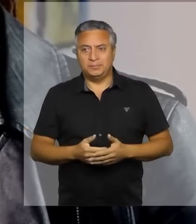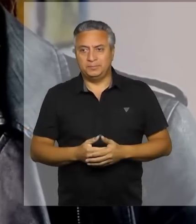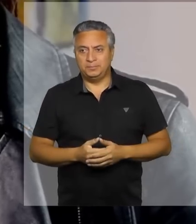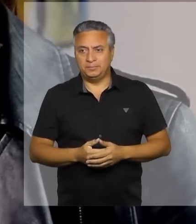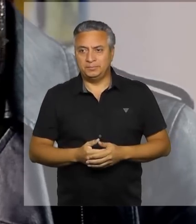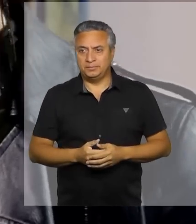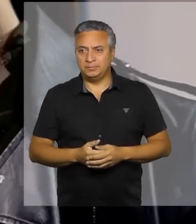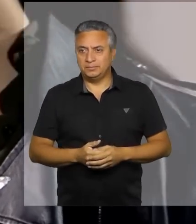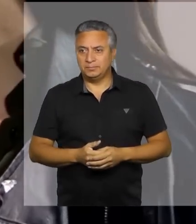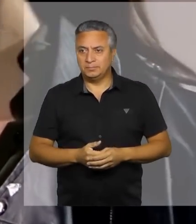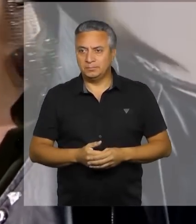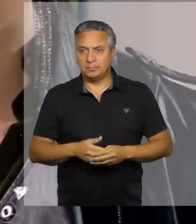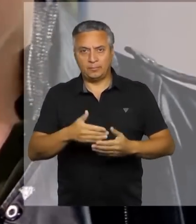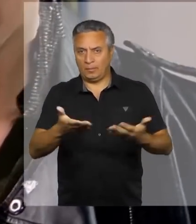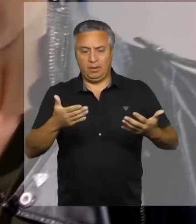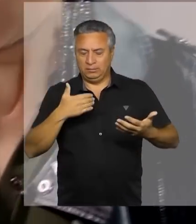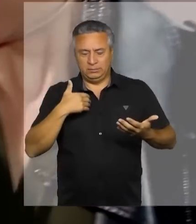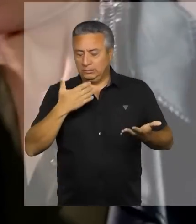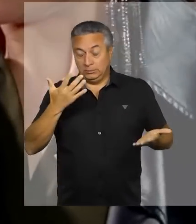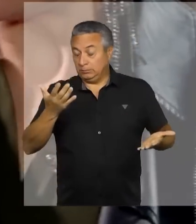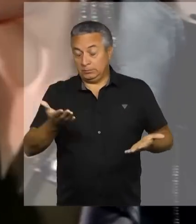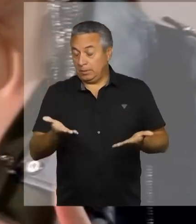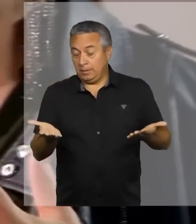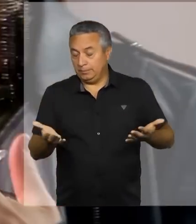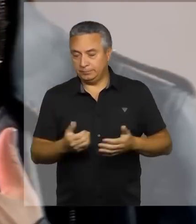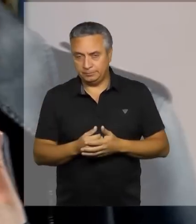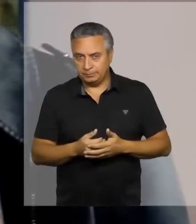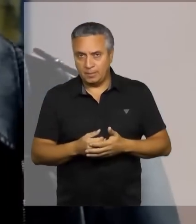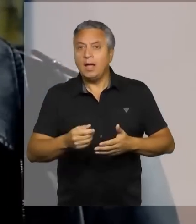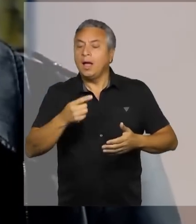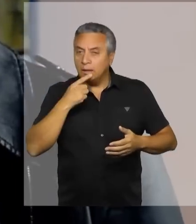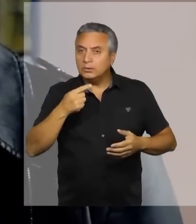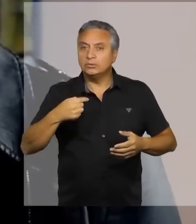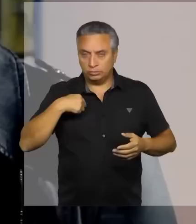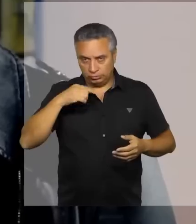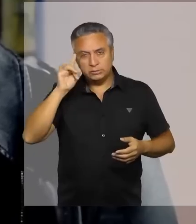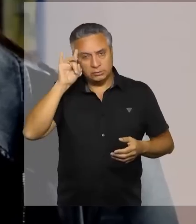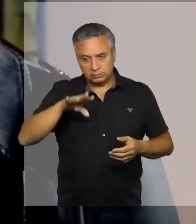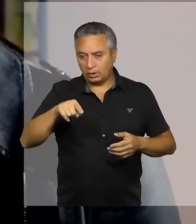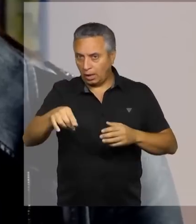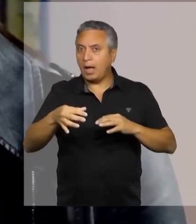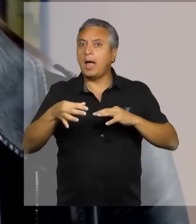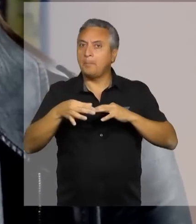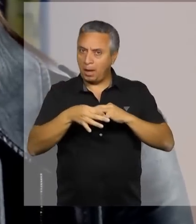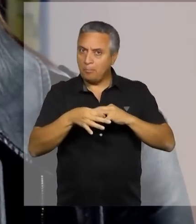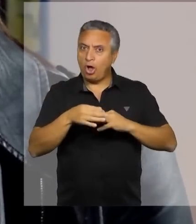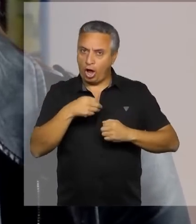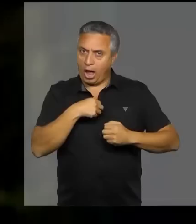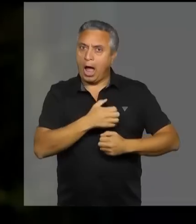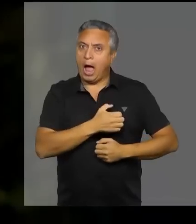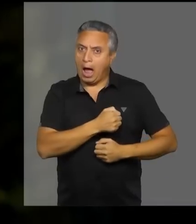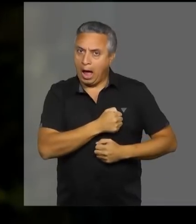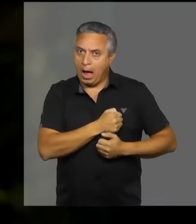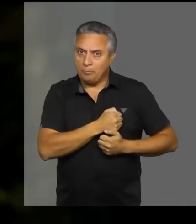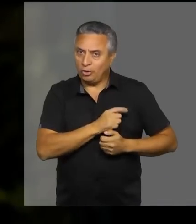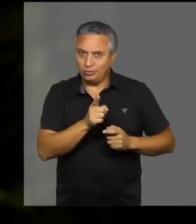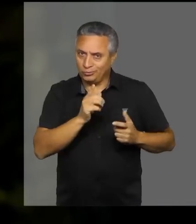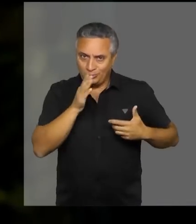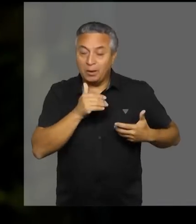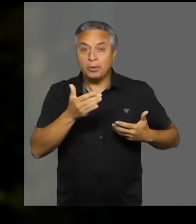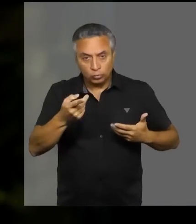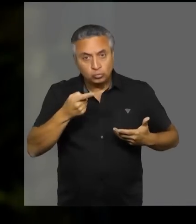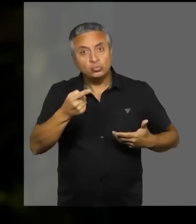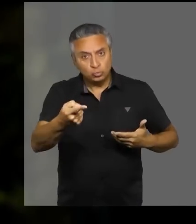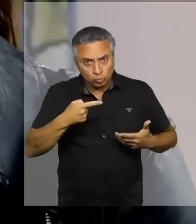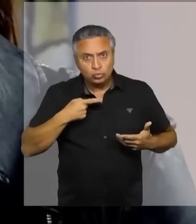ti, es perdón, pero yo sé que este no es un matrimonio por amor, ¿sí? Pero solo tú y yo